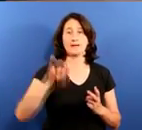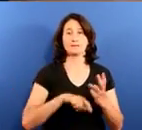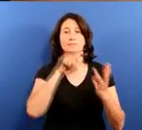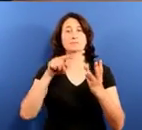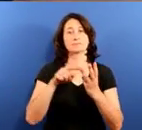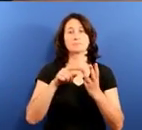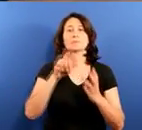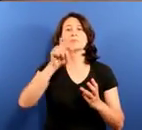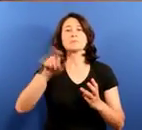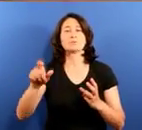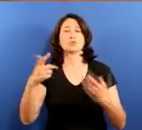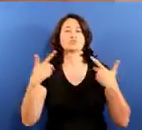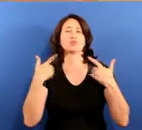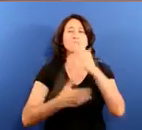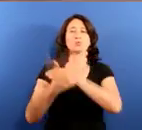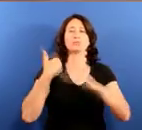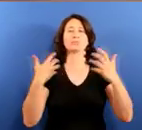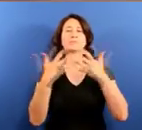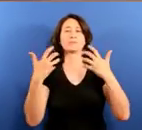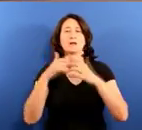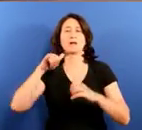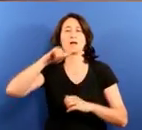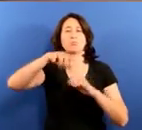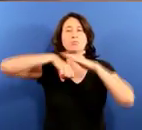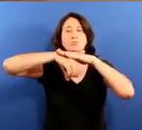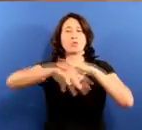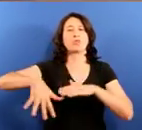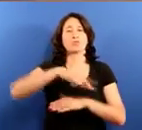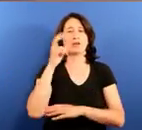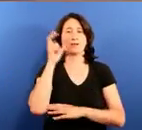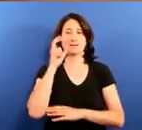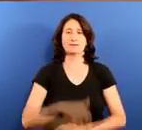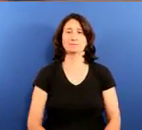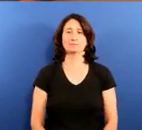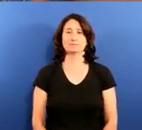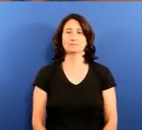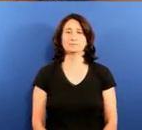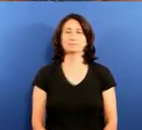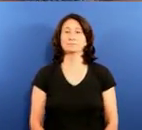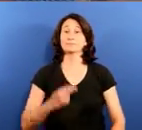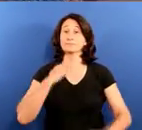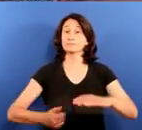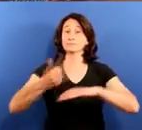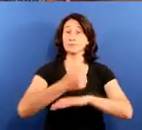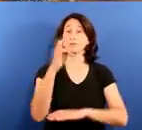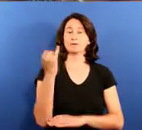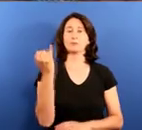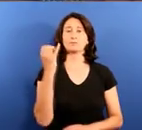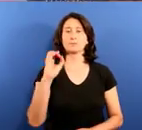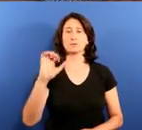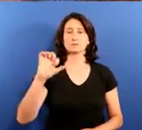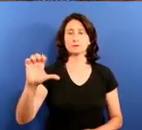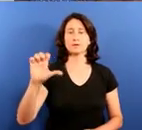aquellas personas, entidades o grupos de ciudadanos que por su conducta, servicio o actitudes en cualquier actividad